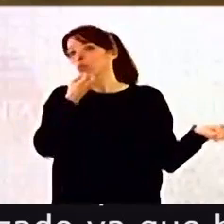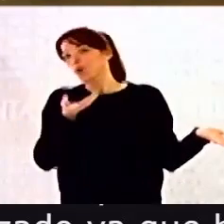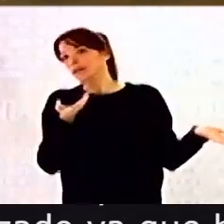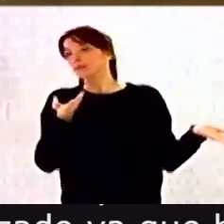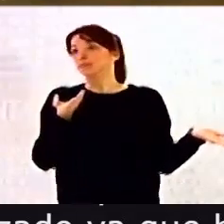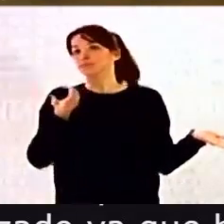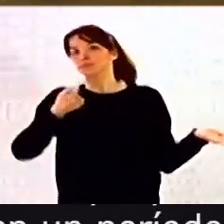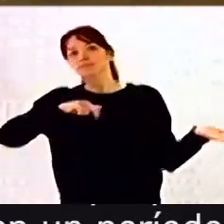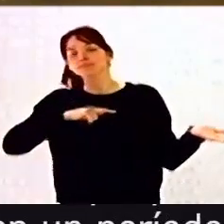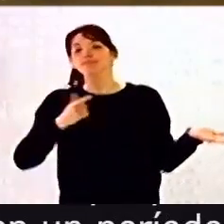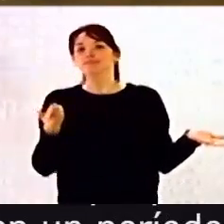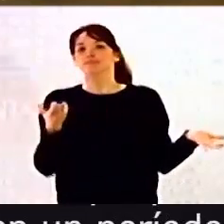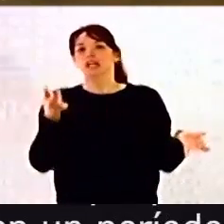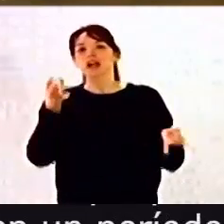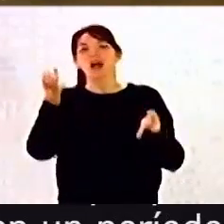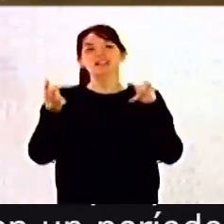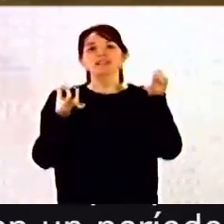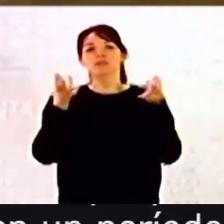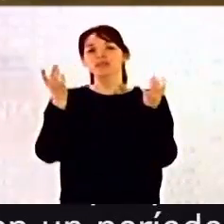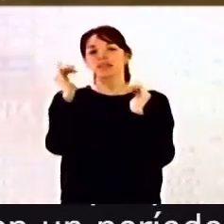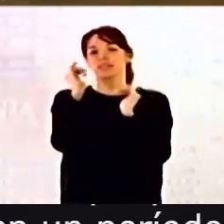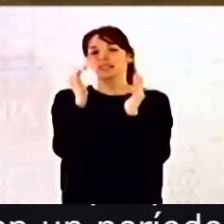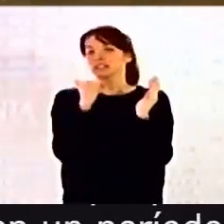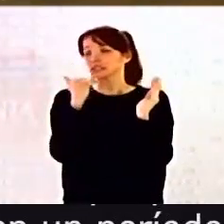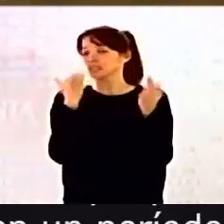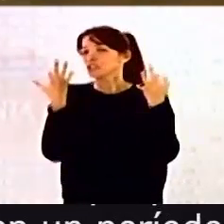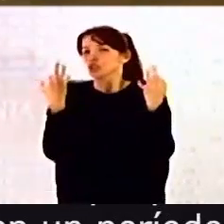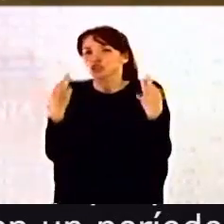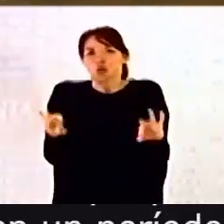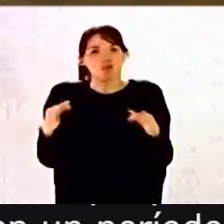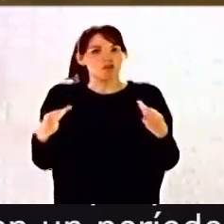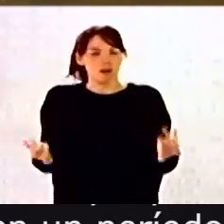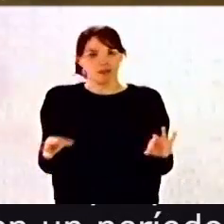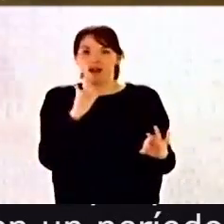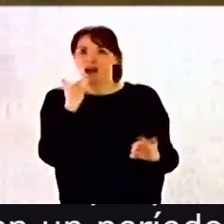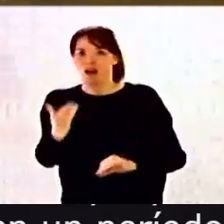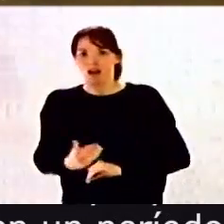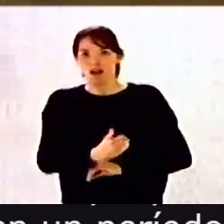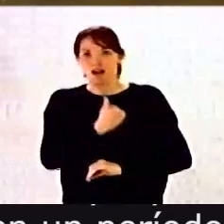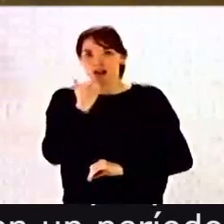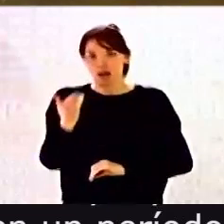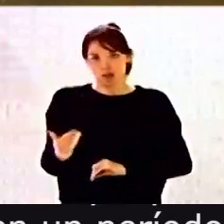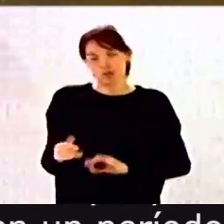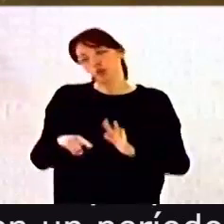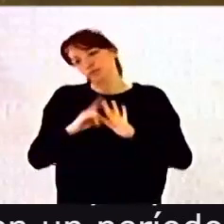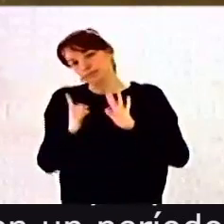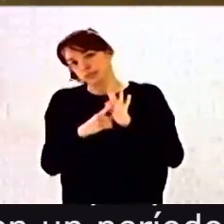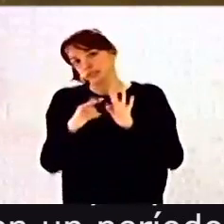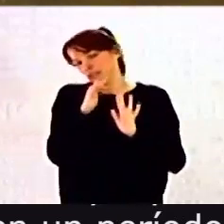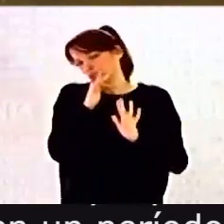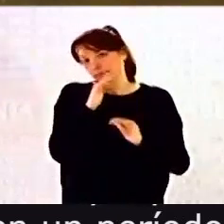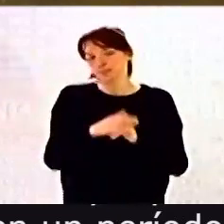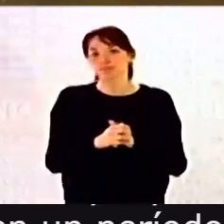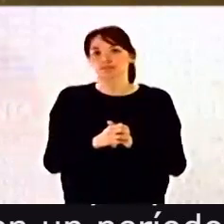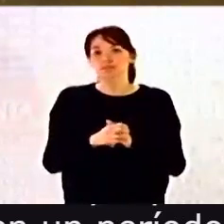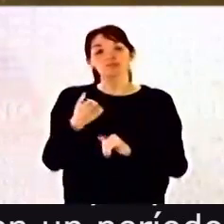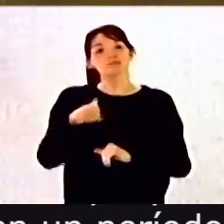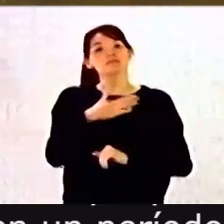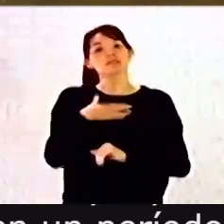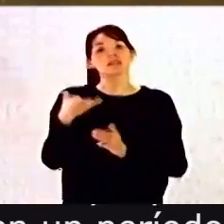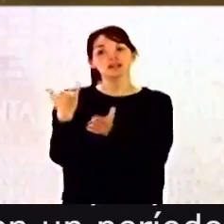actividad asistencial casi rozando la normalidad, pero no ha sido de normalidad completa. Queremos que los test